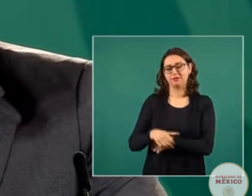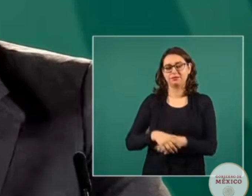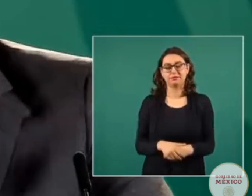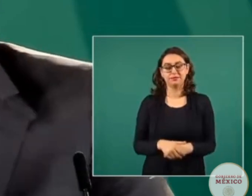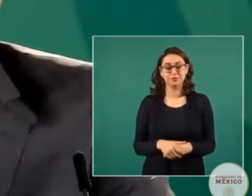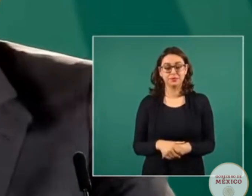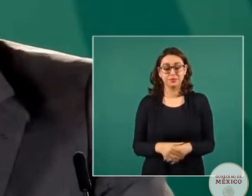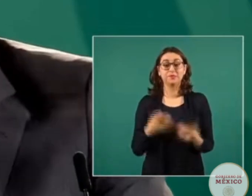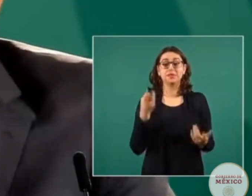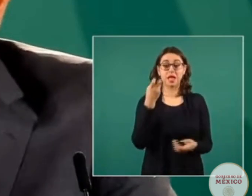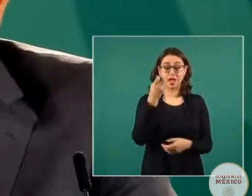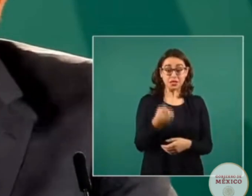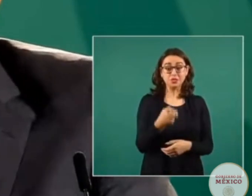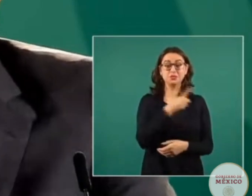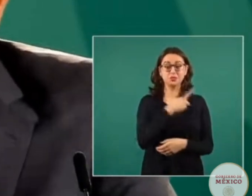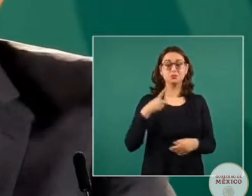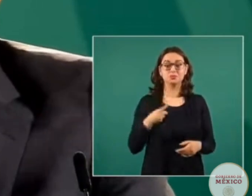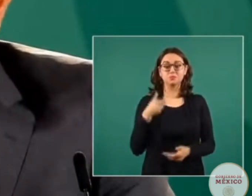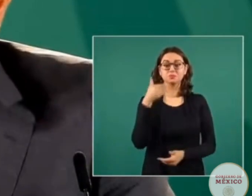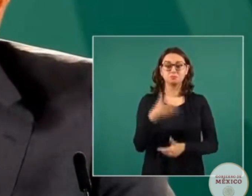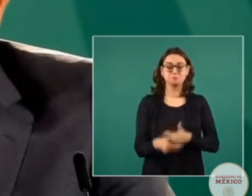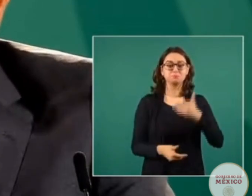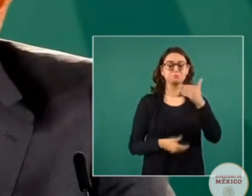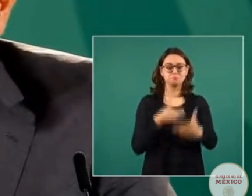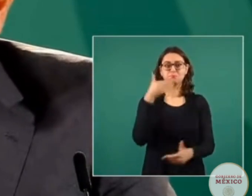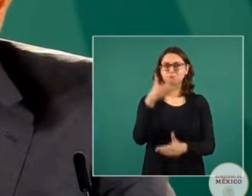Y así hay que verlo y seguir adelante